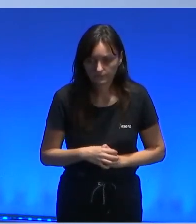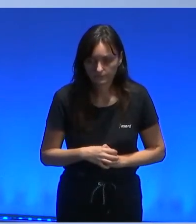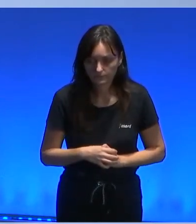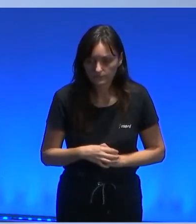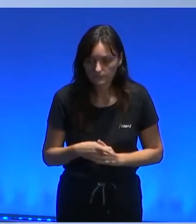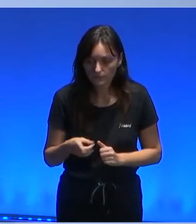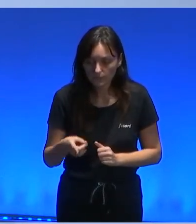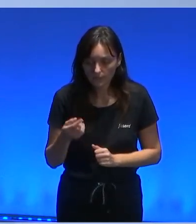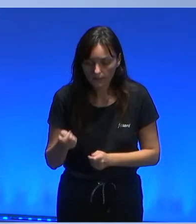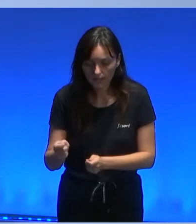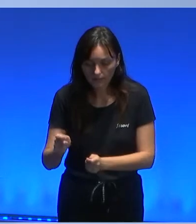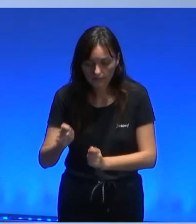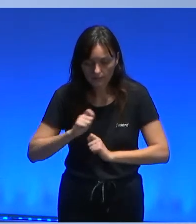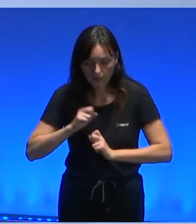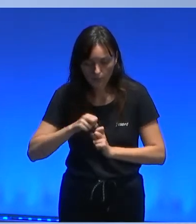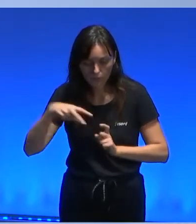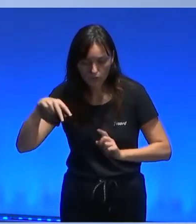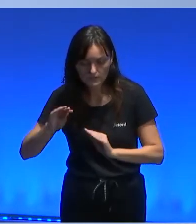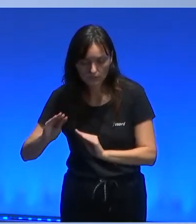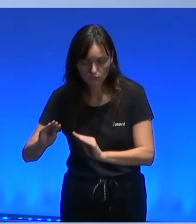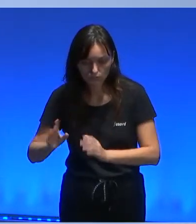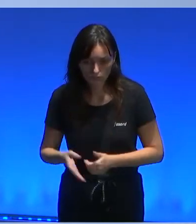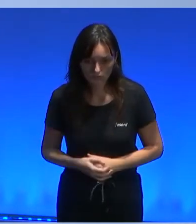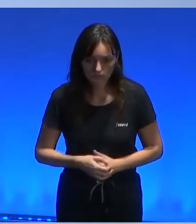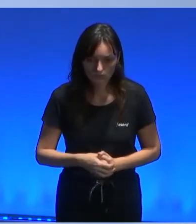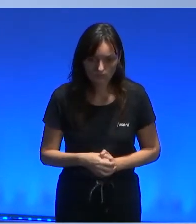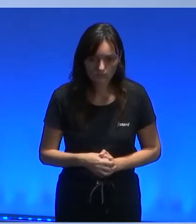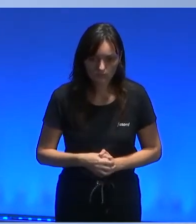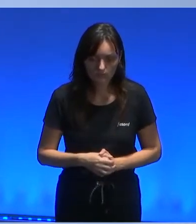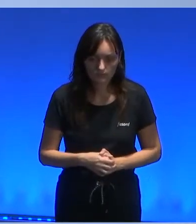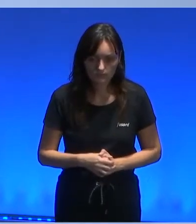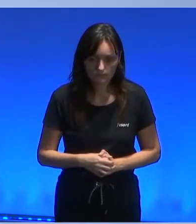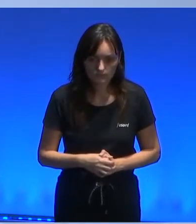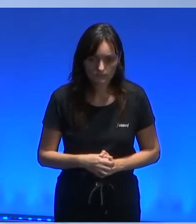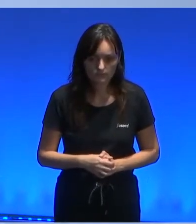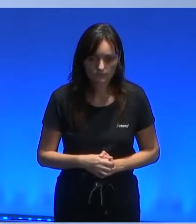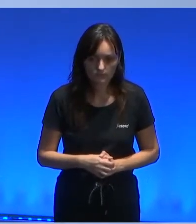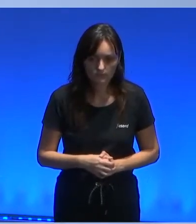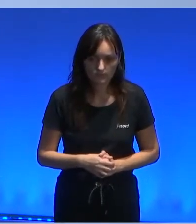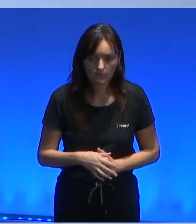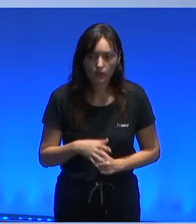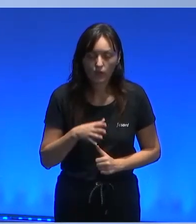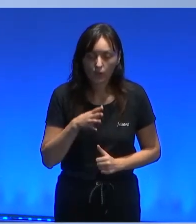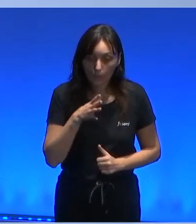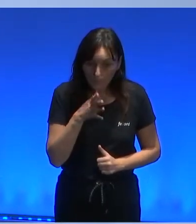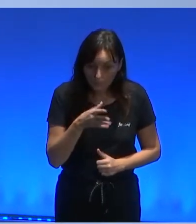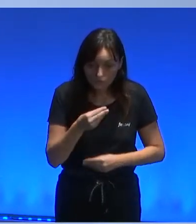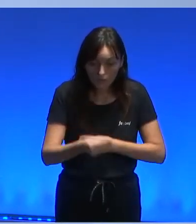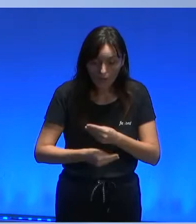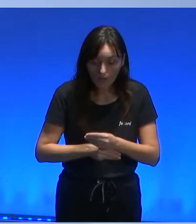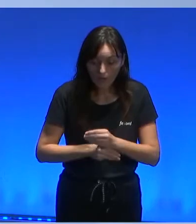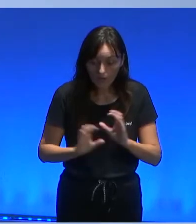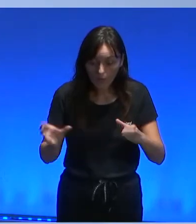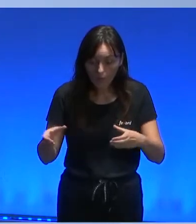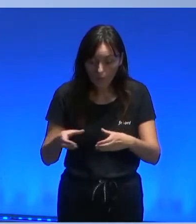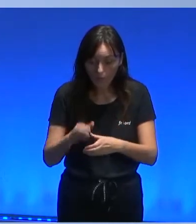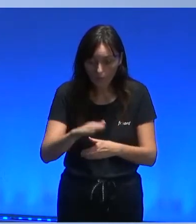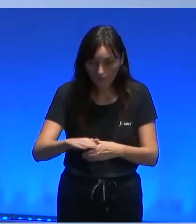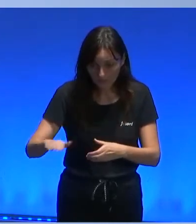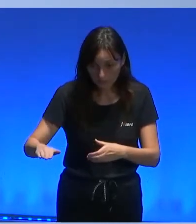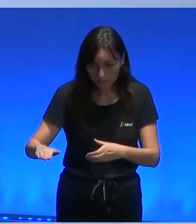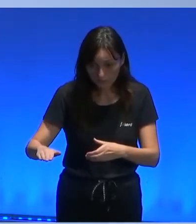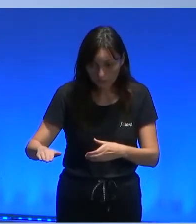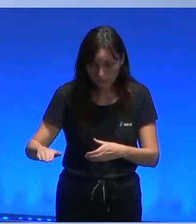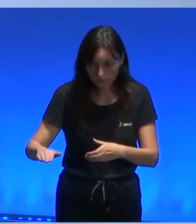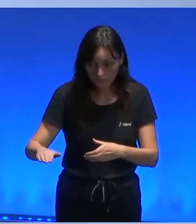ofreciéndole su punto de vista. Esto es el juego. Por esto se forma un grupo de niños pequeño, por lo